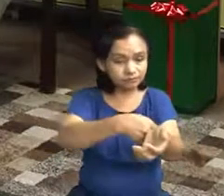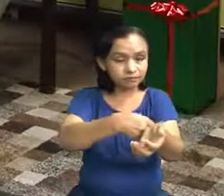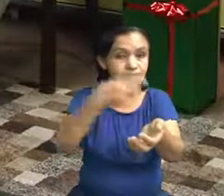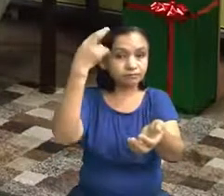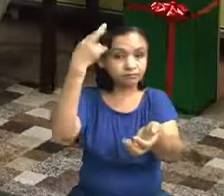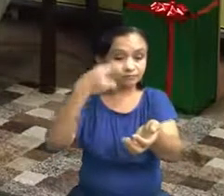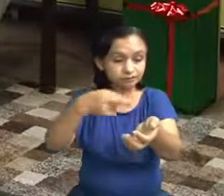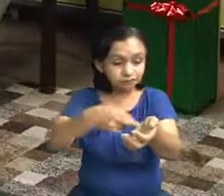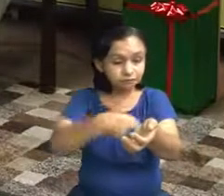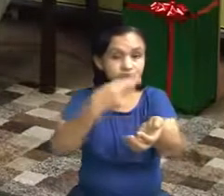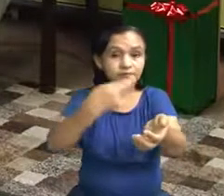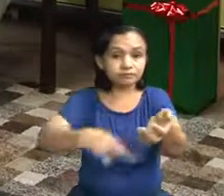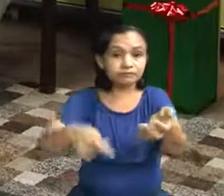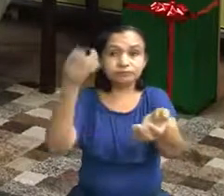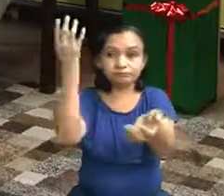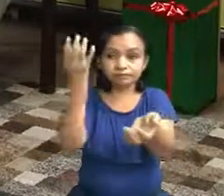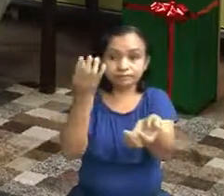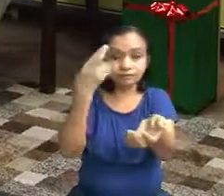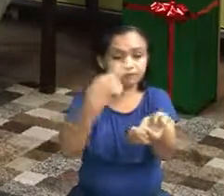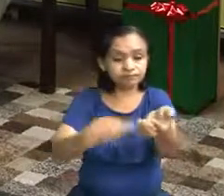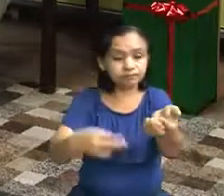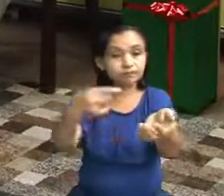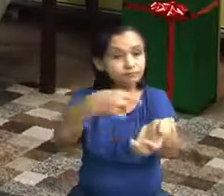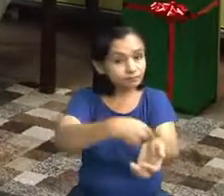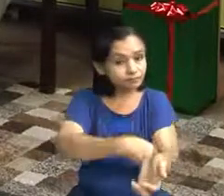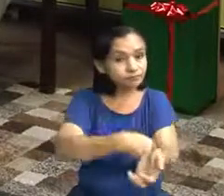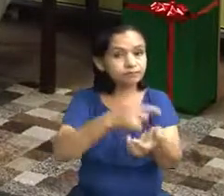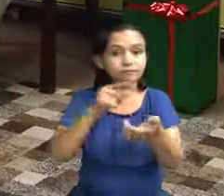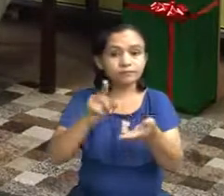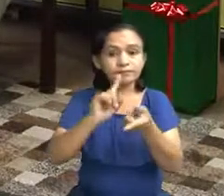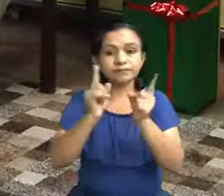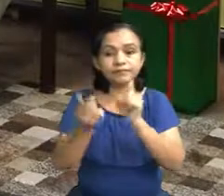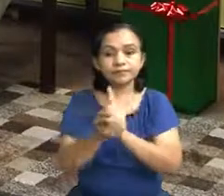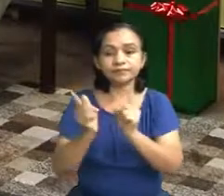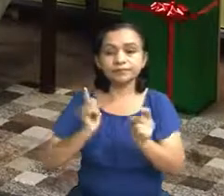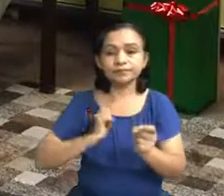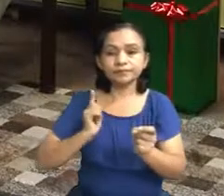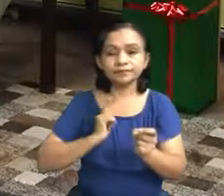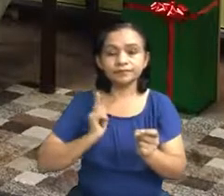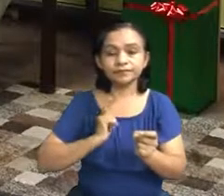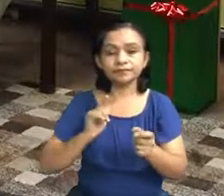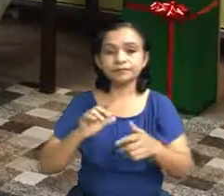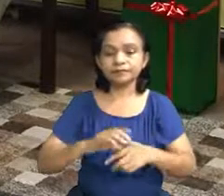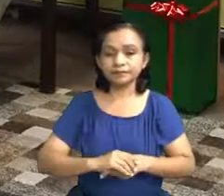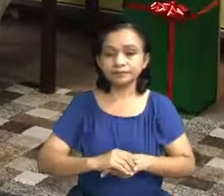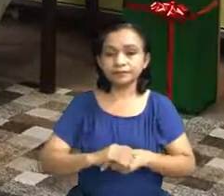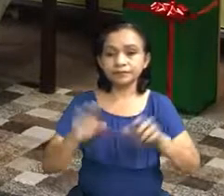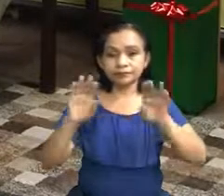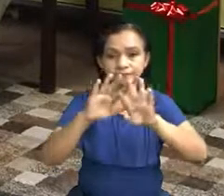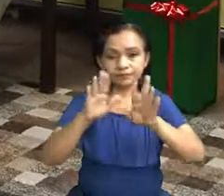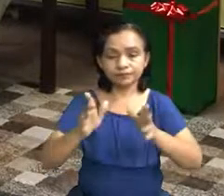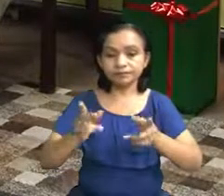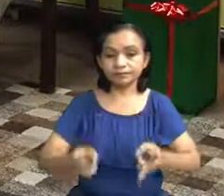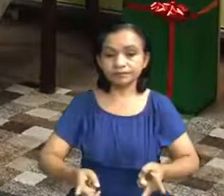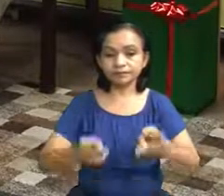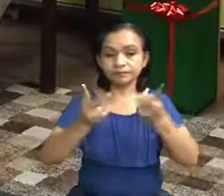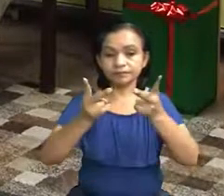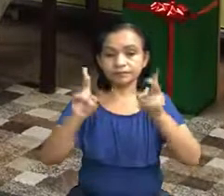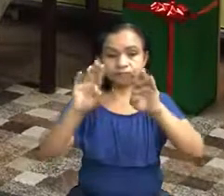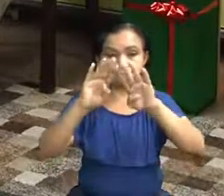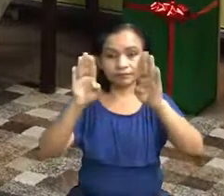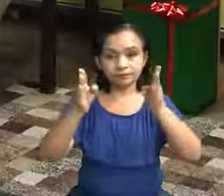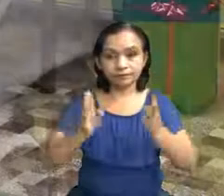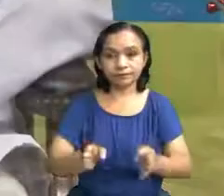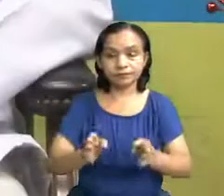un sangrado, una hemorragia fuerte. Entonces hay que sustituir, hay que poner concentrados de glóbulos rojos para poder mantener la vida de estas mujeres.